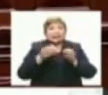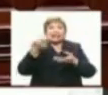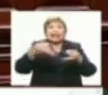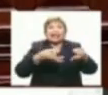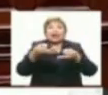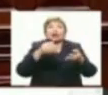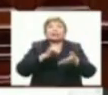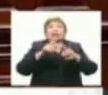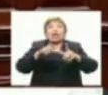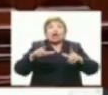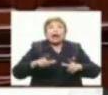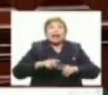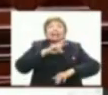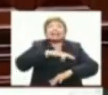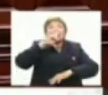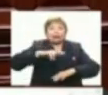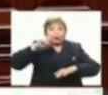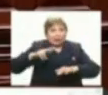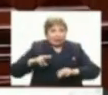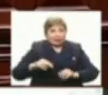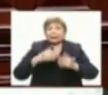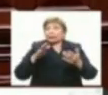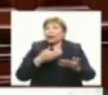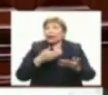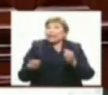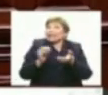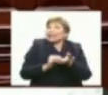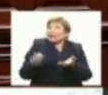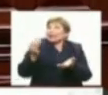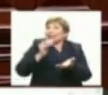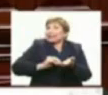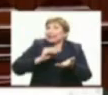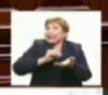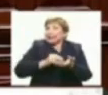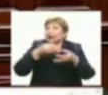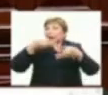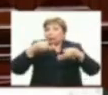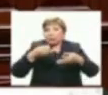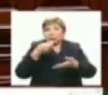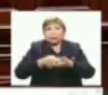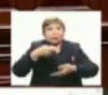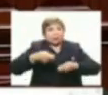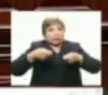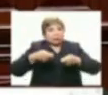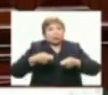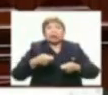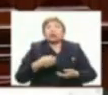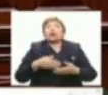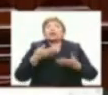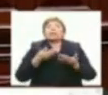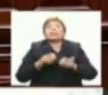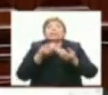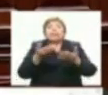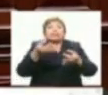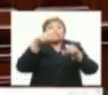economía local, regional y nacional, incrementar realmente el ingreso nacional, propiciando el